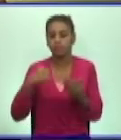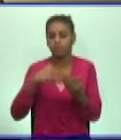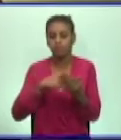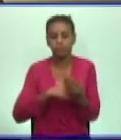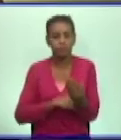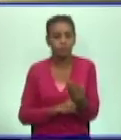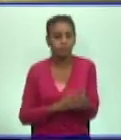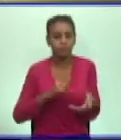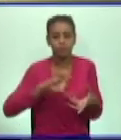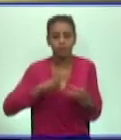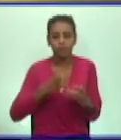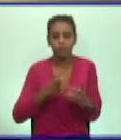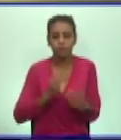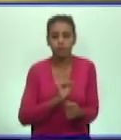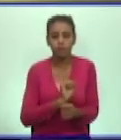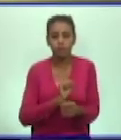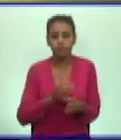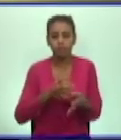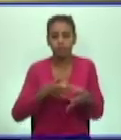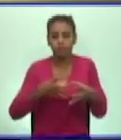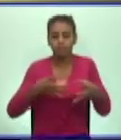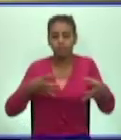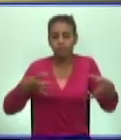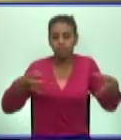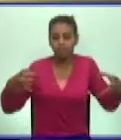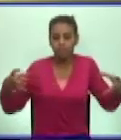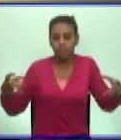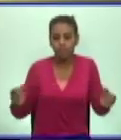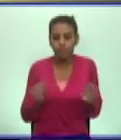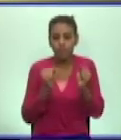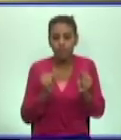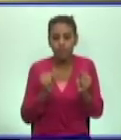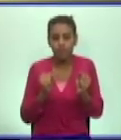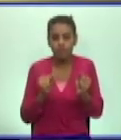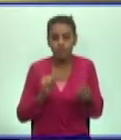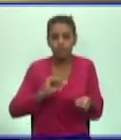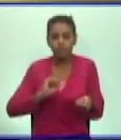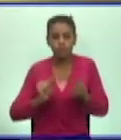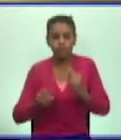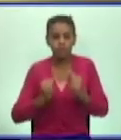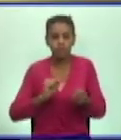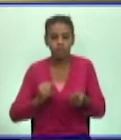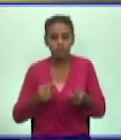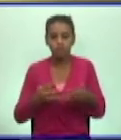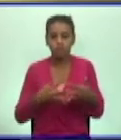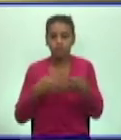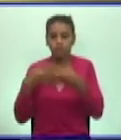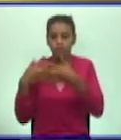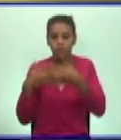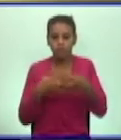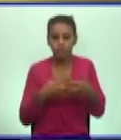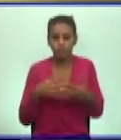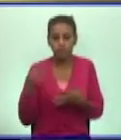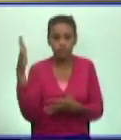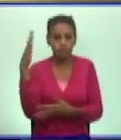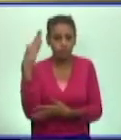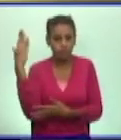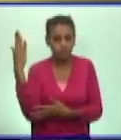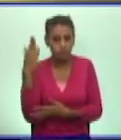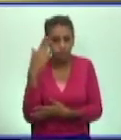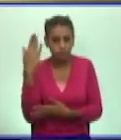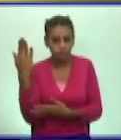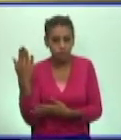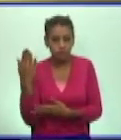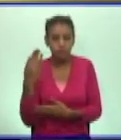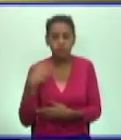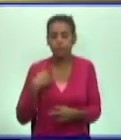sutil, pero fue ganando espacio y fue ganando además fortaleza el dominio norteamericano sobre nuestros recursos naturales y también sobre